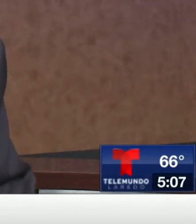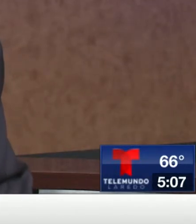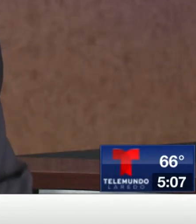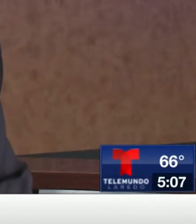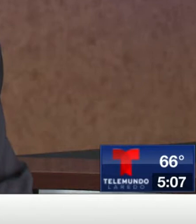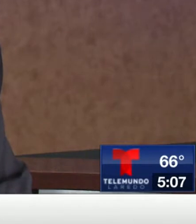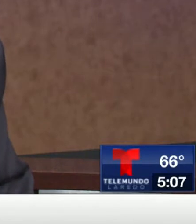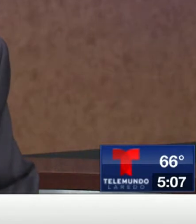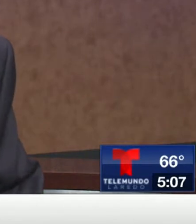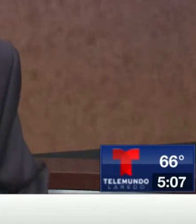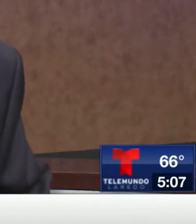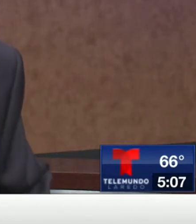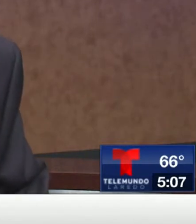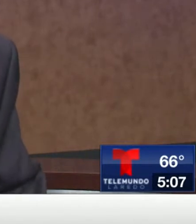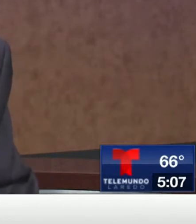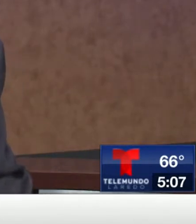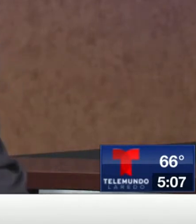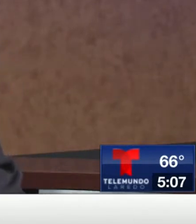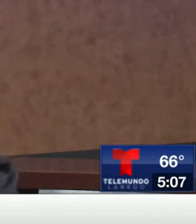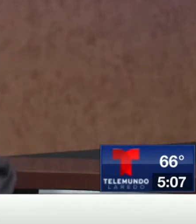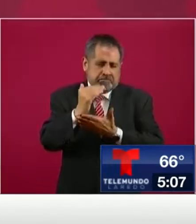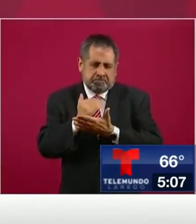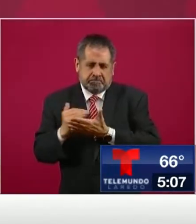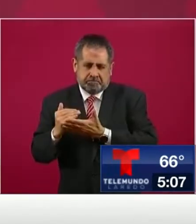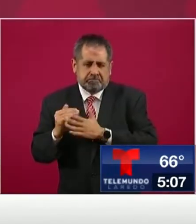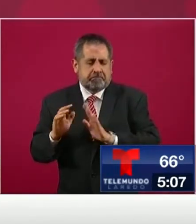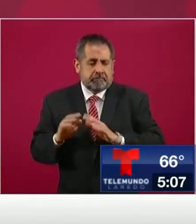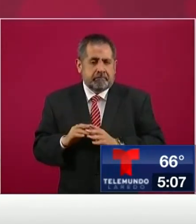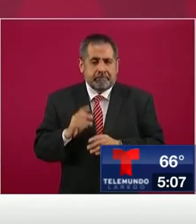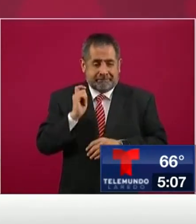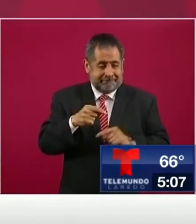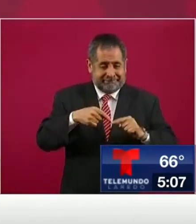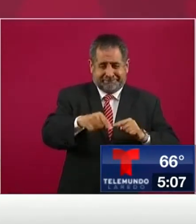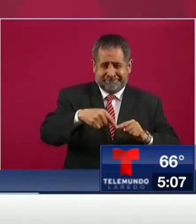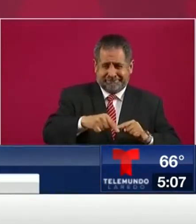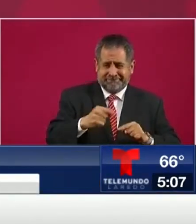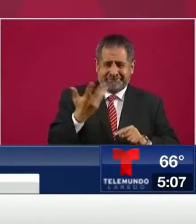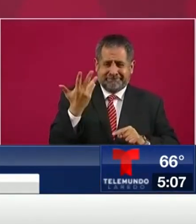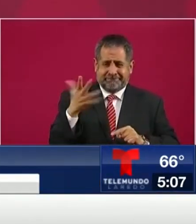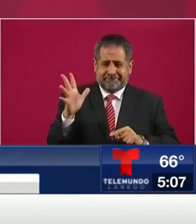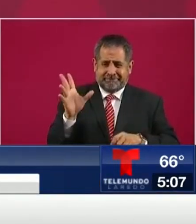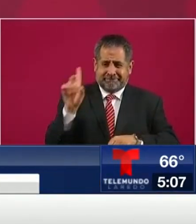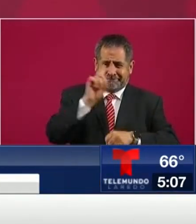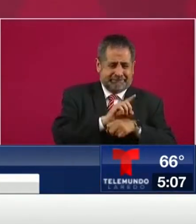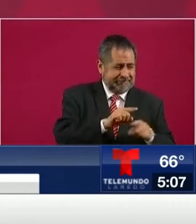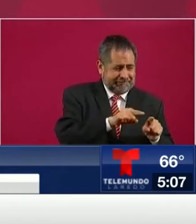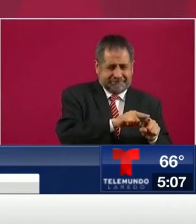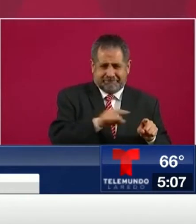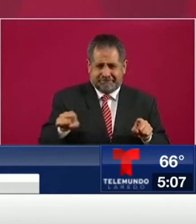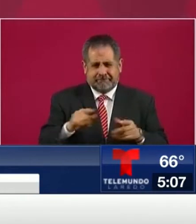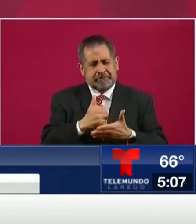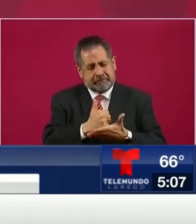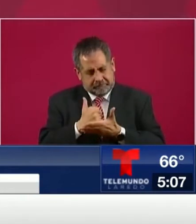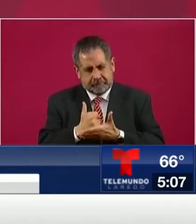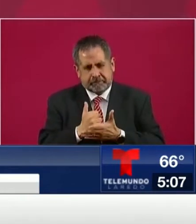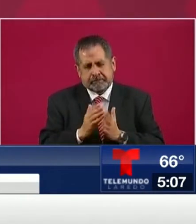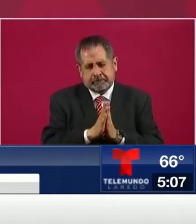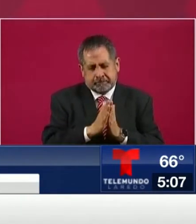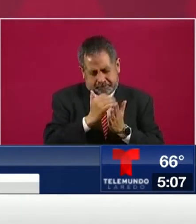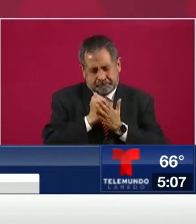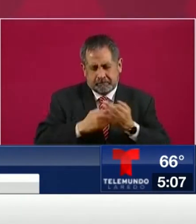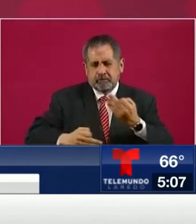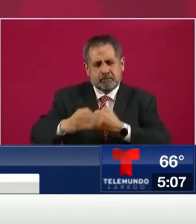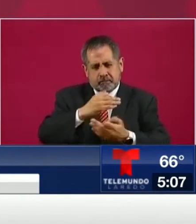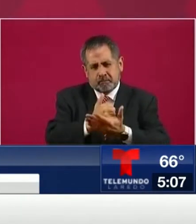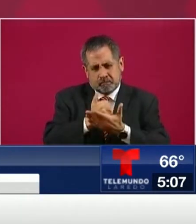demócrata como presidente electo en una conferencia de prensa celebrada esta mañana en el palacio nacional el presidente mexicano reveló que